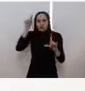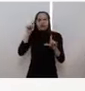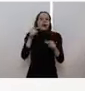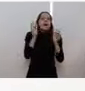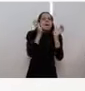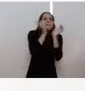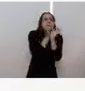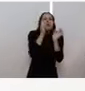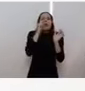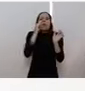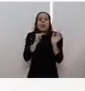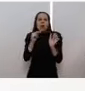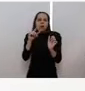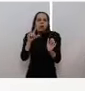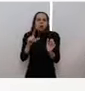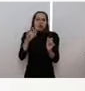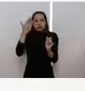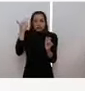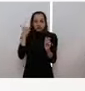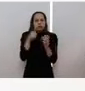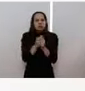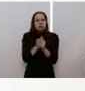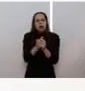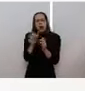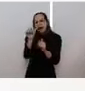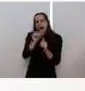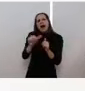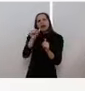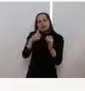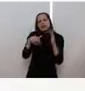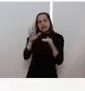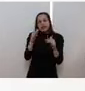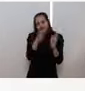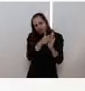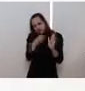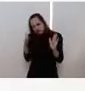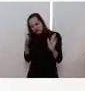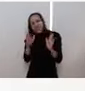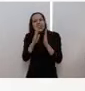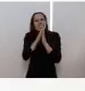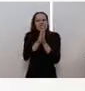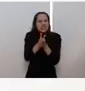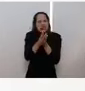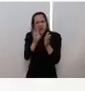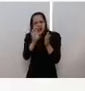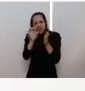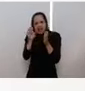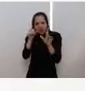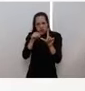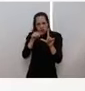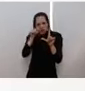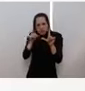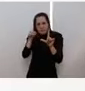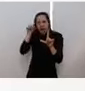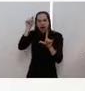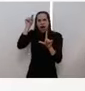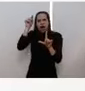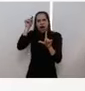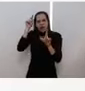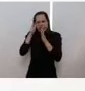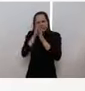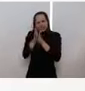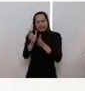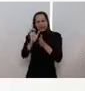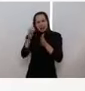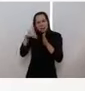agosto que ha sido el más alto un segundo pico que fue hacia finales de año diciembre enero y inicios de febrero pero este